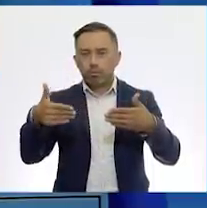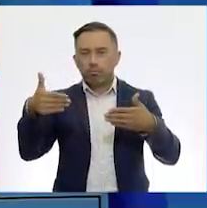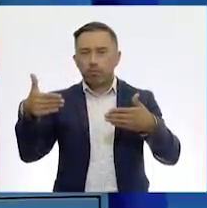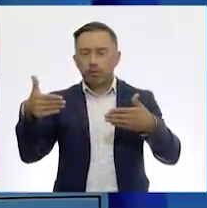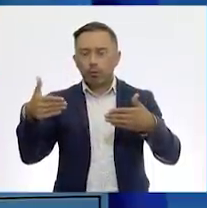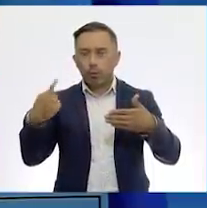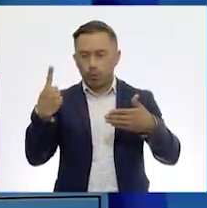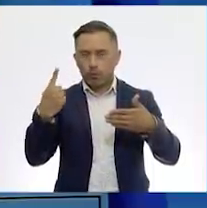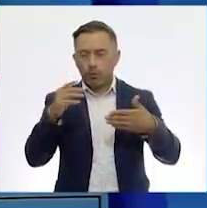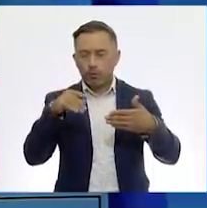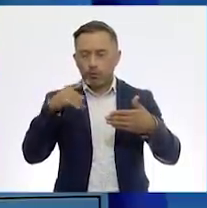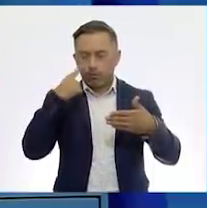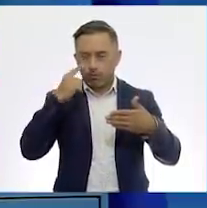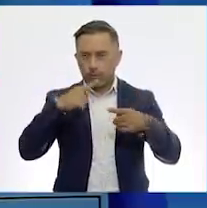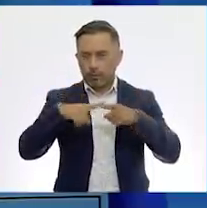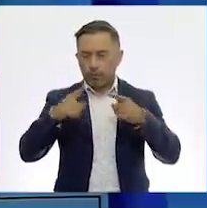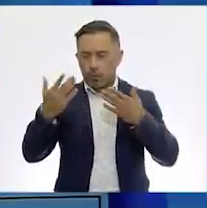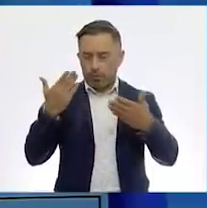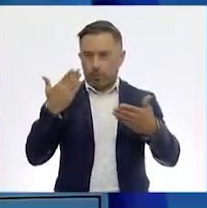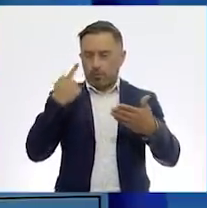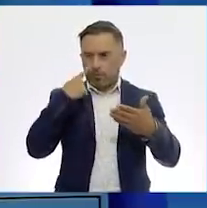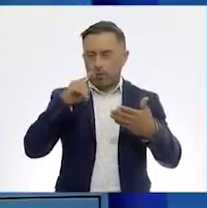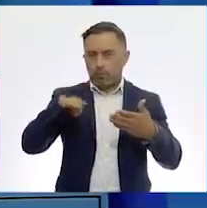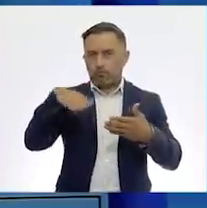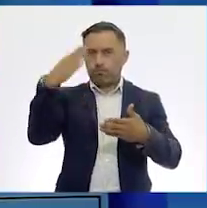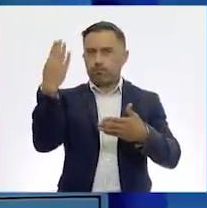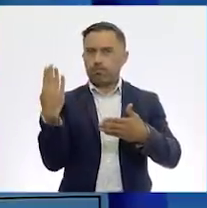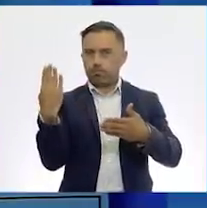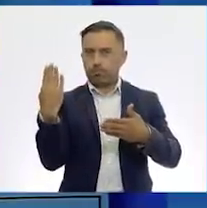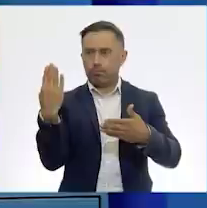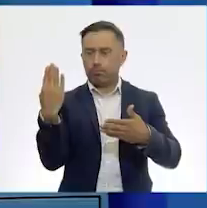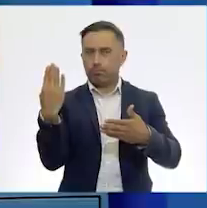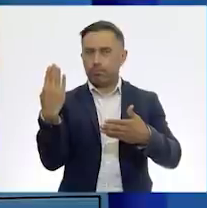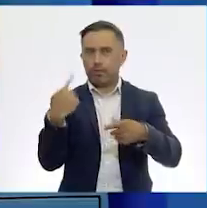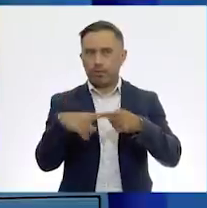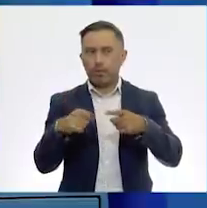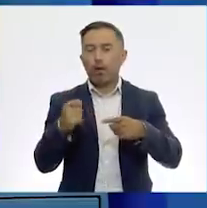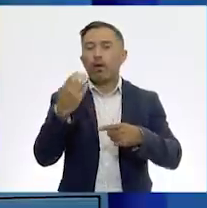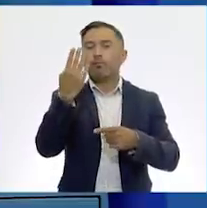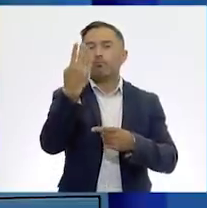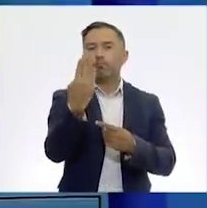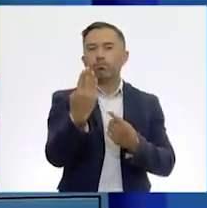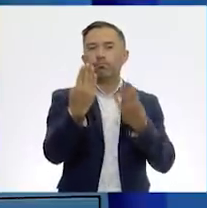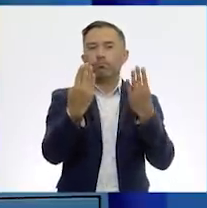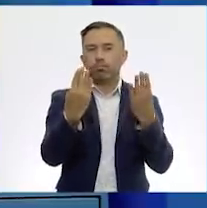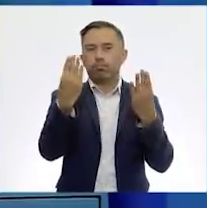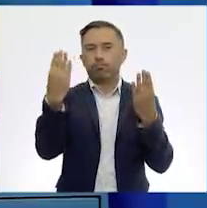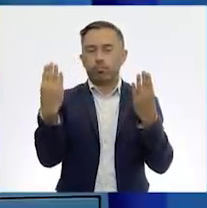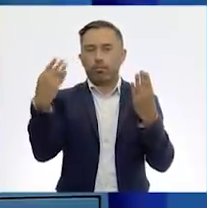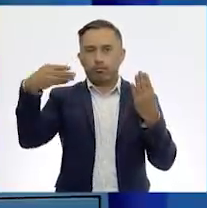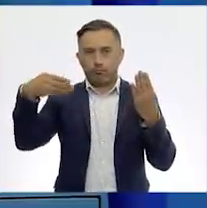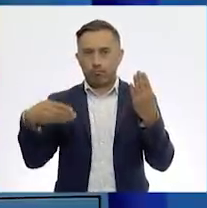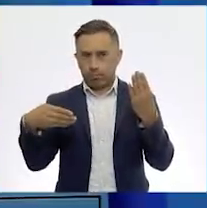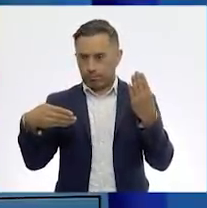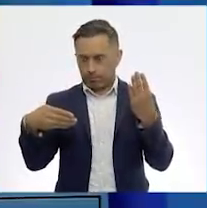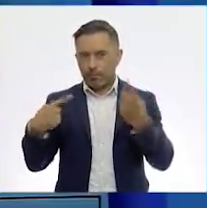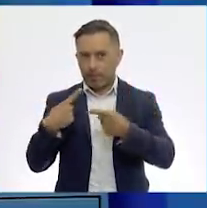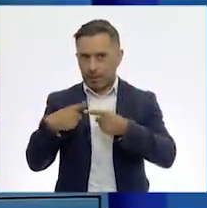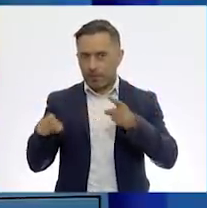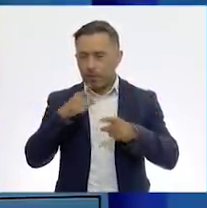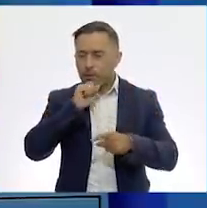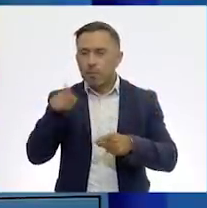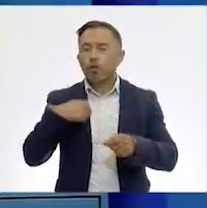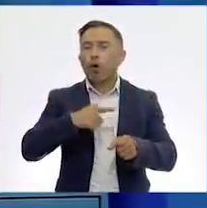estamos usando el contraste por formas, elementos horizontales y verticales, pero también estamos viendo el color. En este